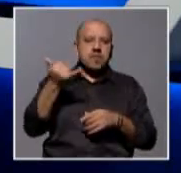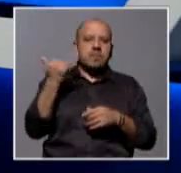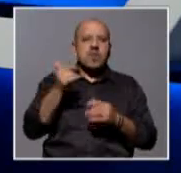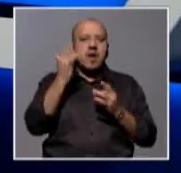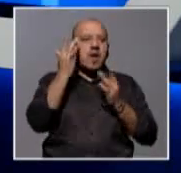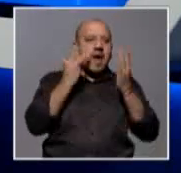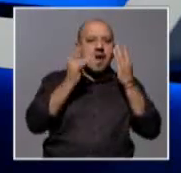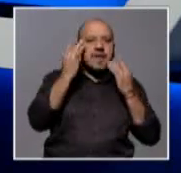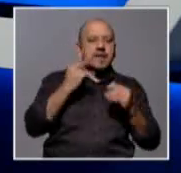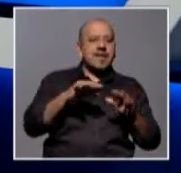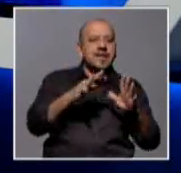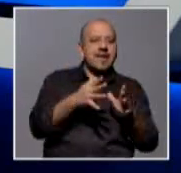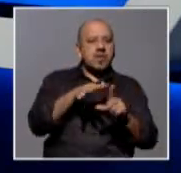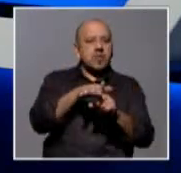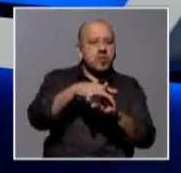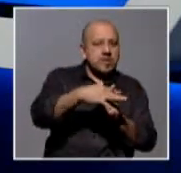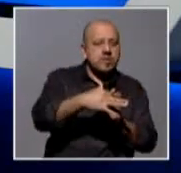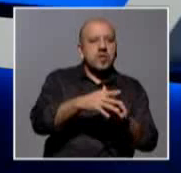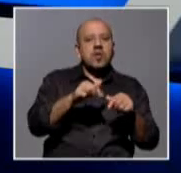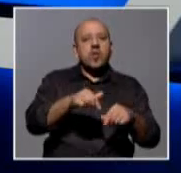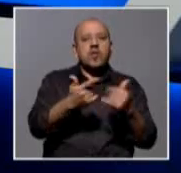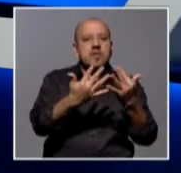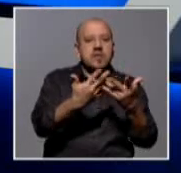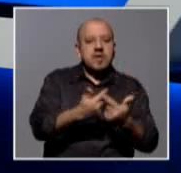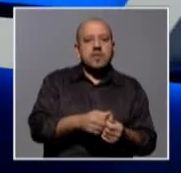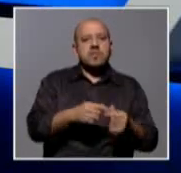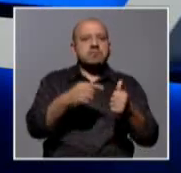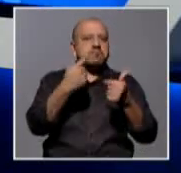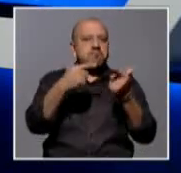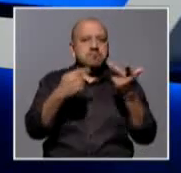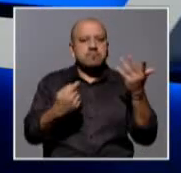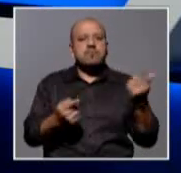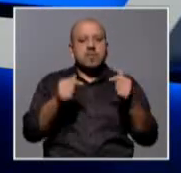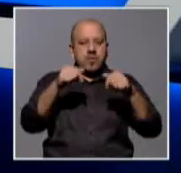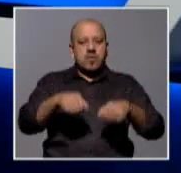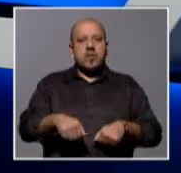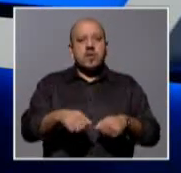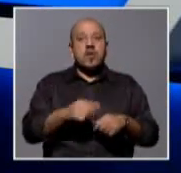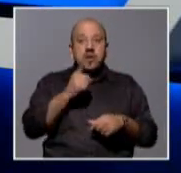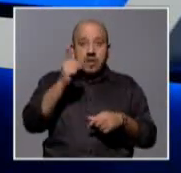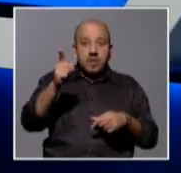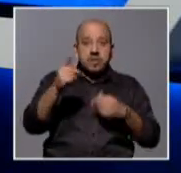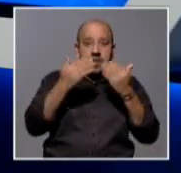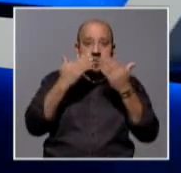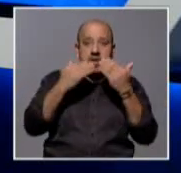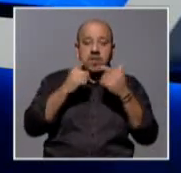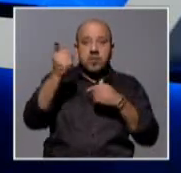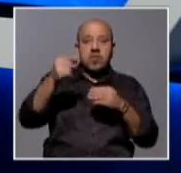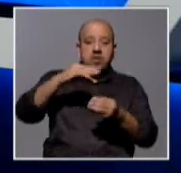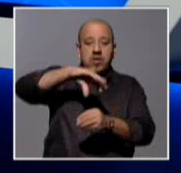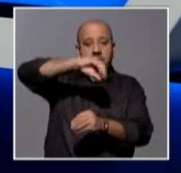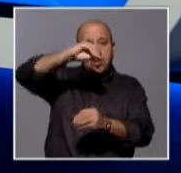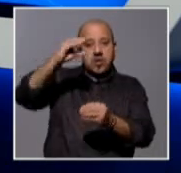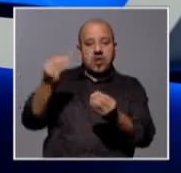Arte de Contexto, han decidido organizar algunas acciones para el día de hoy. Vamos a hablar entonces con el escultor